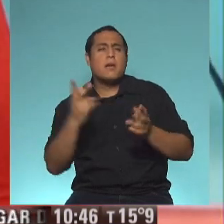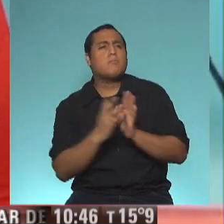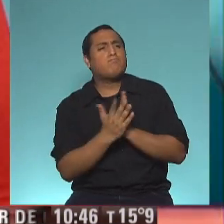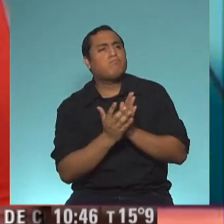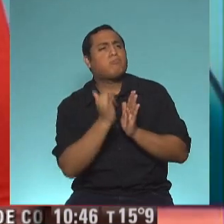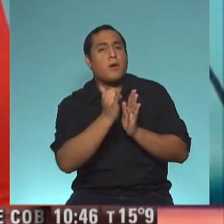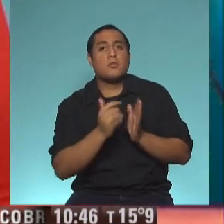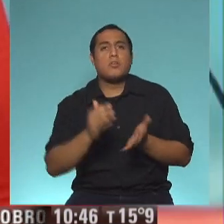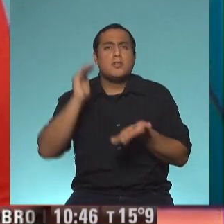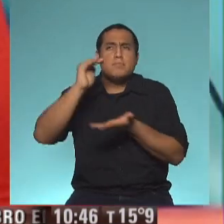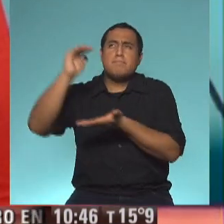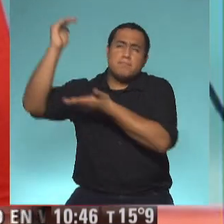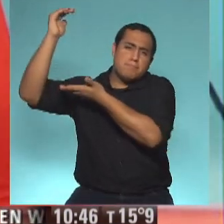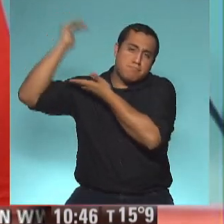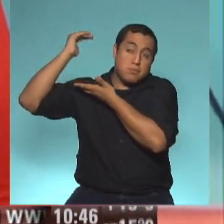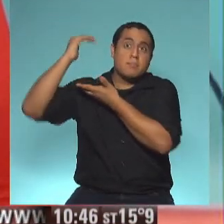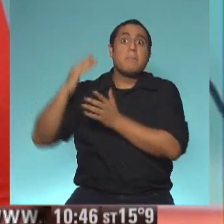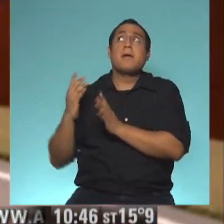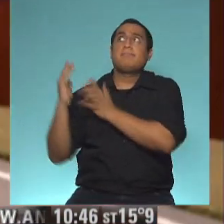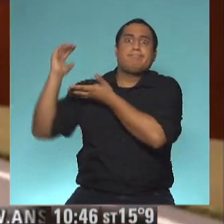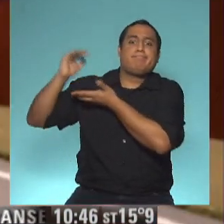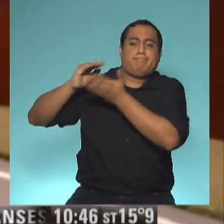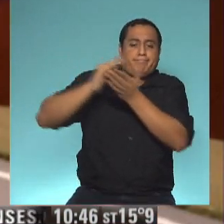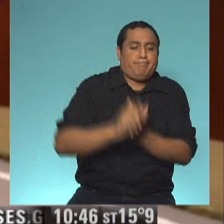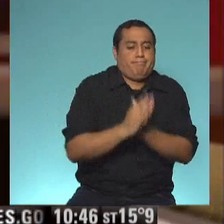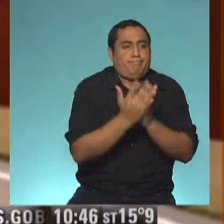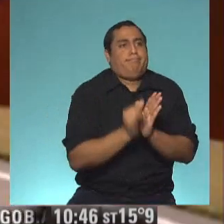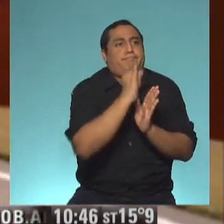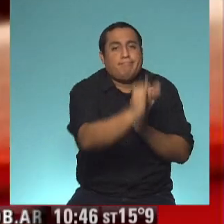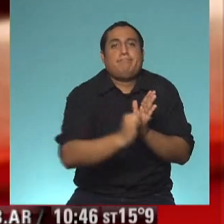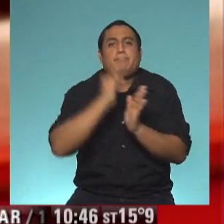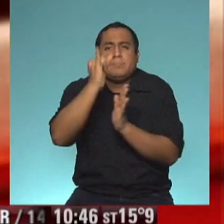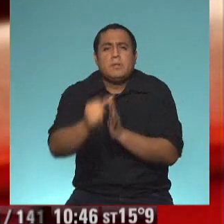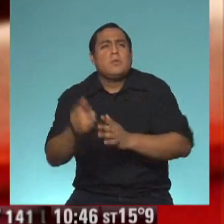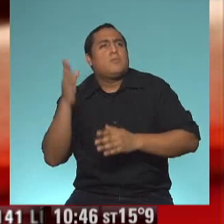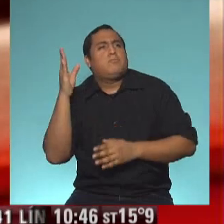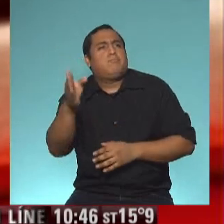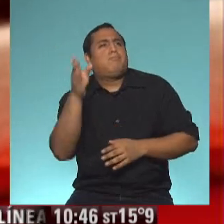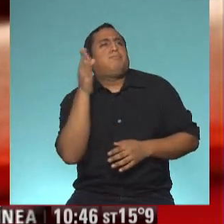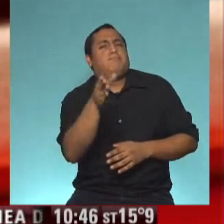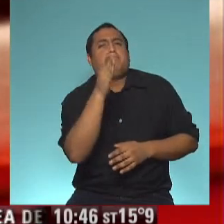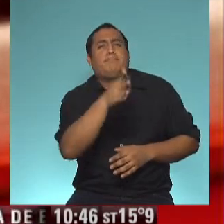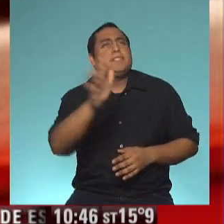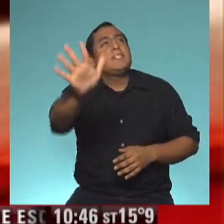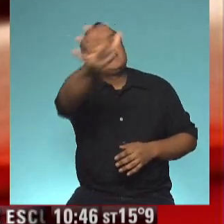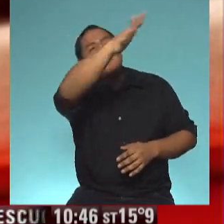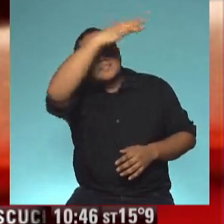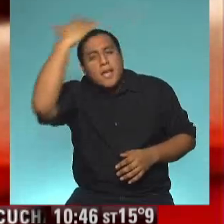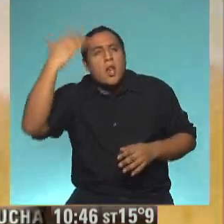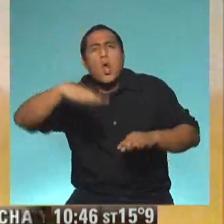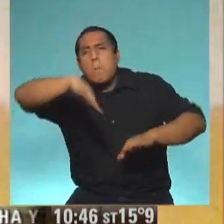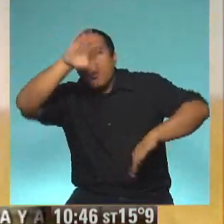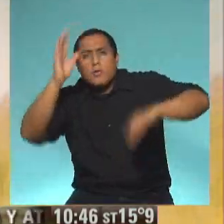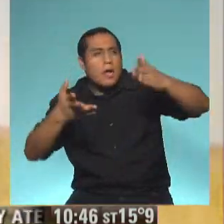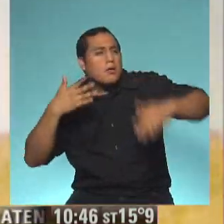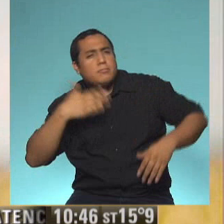son historias para acercarte recorriendo cielos y paisajes de cuento en